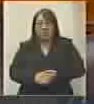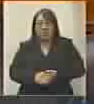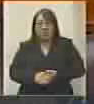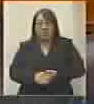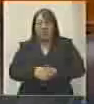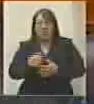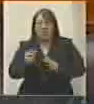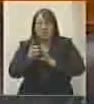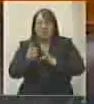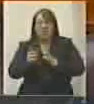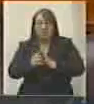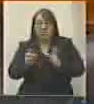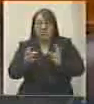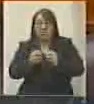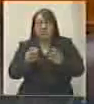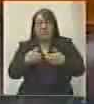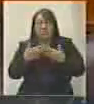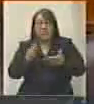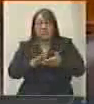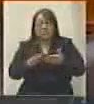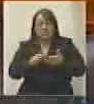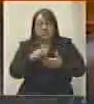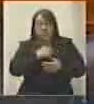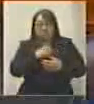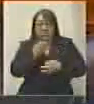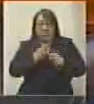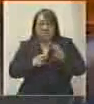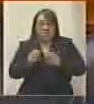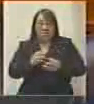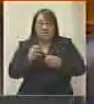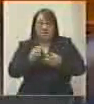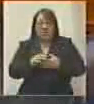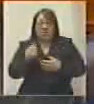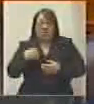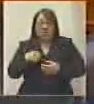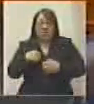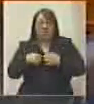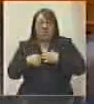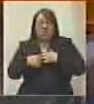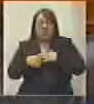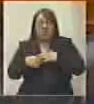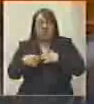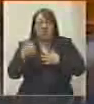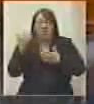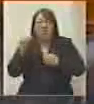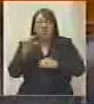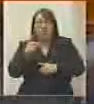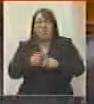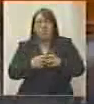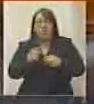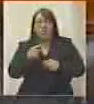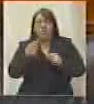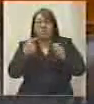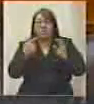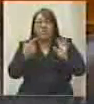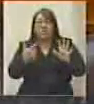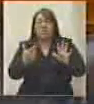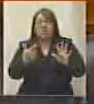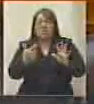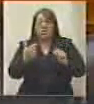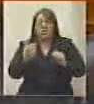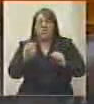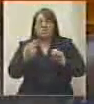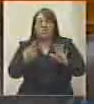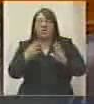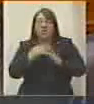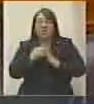otra disposición complementaria donde autoriza el Ministerio de Economía y Finanzas transferir a la Municipalidad Provincial de Piura la suma de